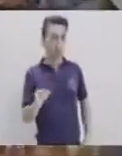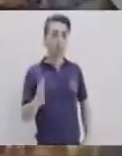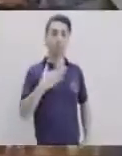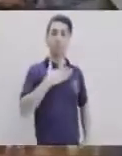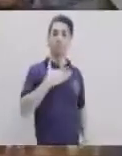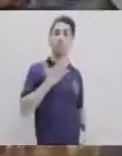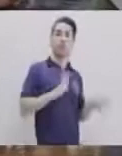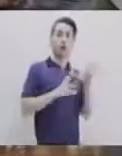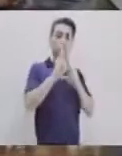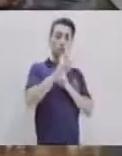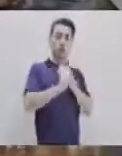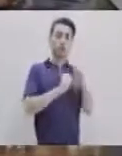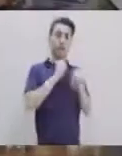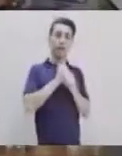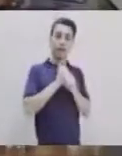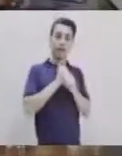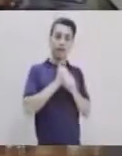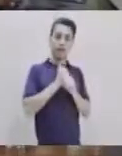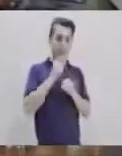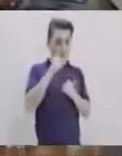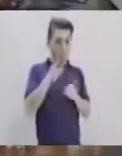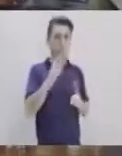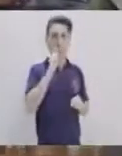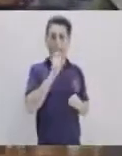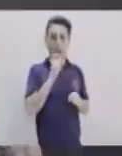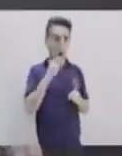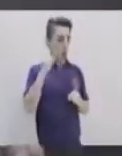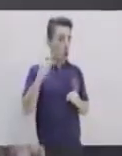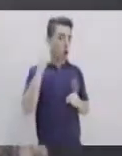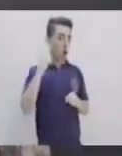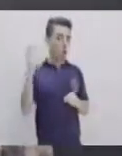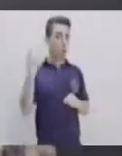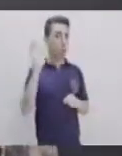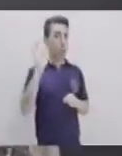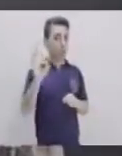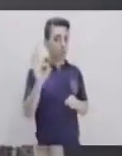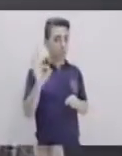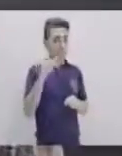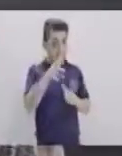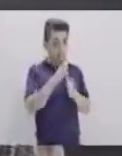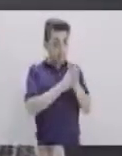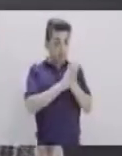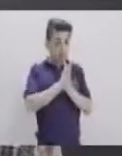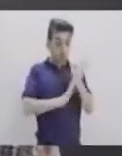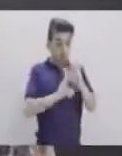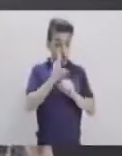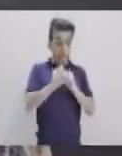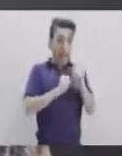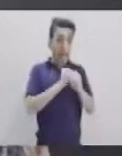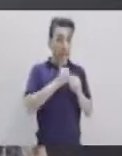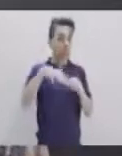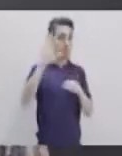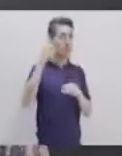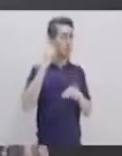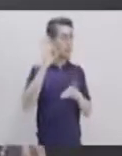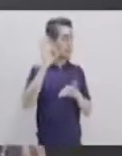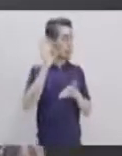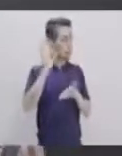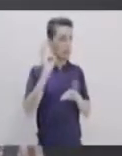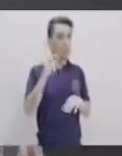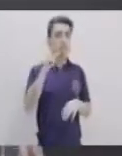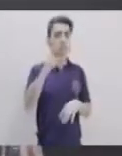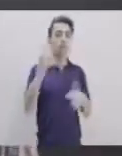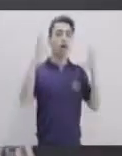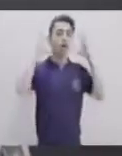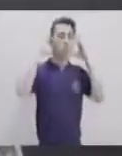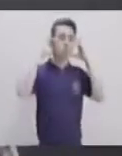tiene 12 años, es el momento en que mejor puede escuchar en su vida. Así que aprovechenlo, disfruten bien, no utilicen